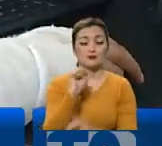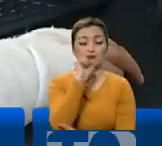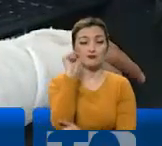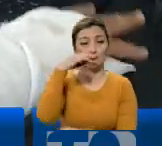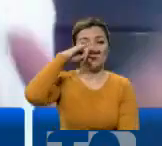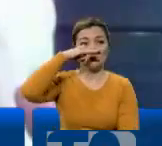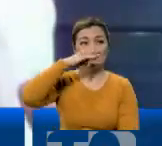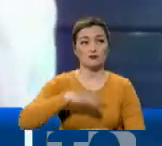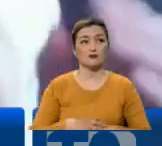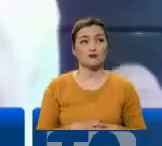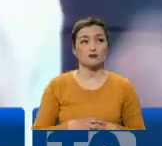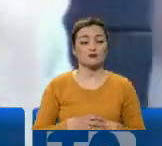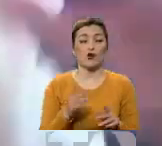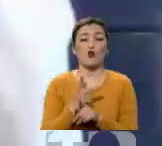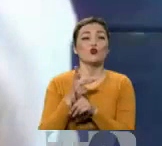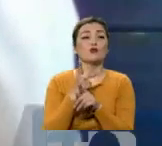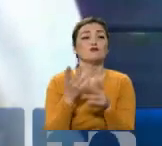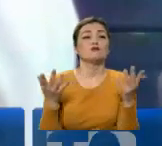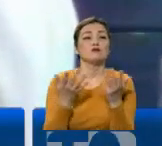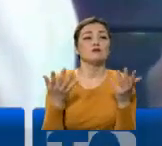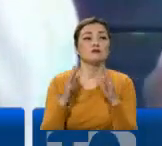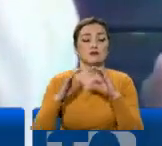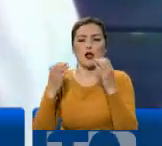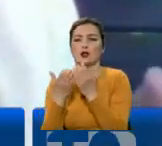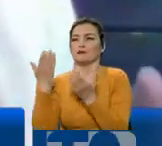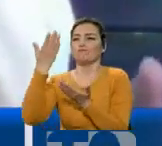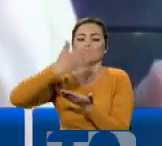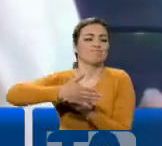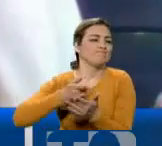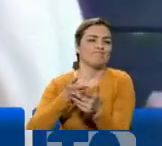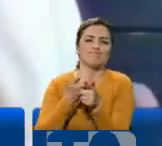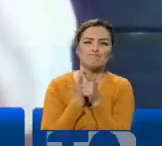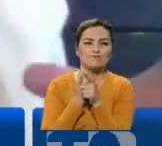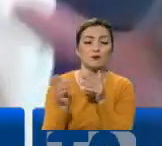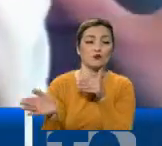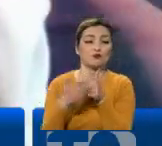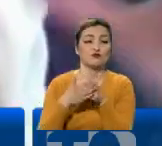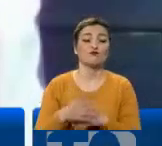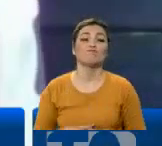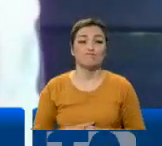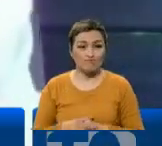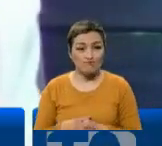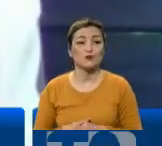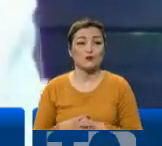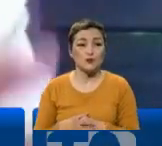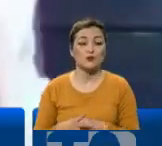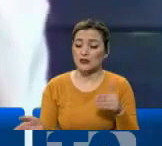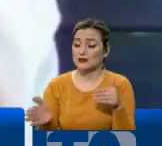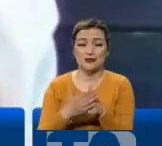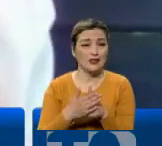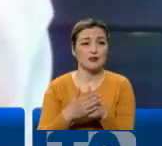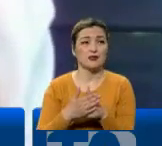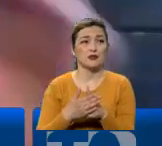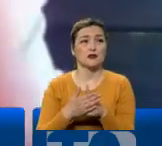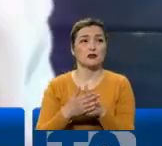de los niños. El cuidador tiene que suspender la clase inmediatamente, es decir, cerrarla, para que en ese cerrar la clase ya no